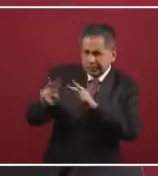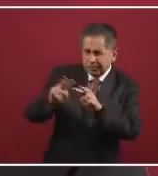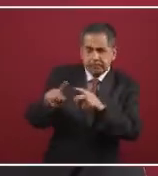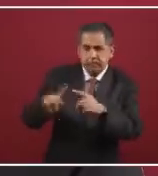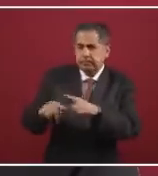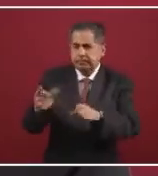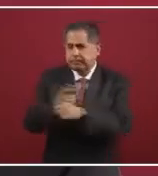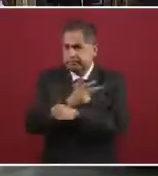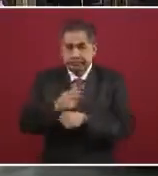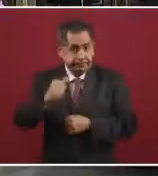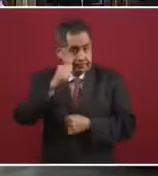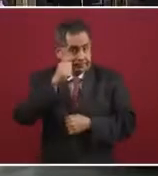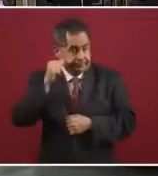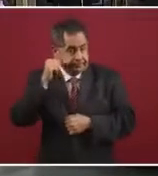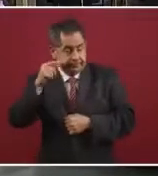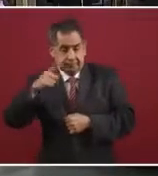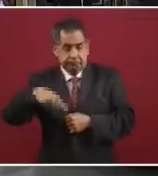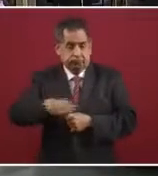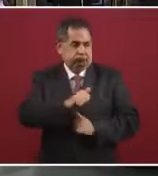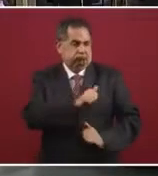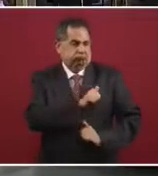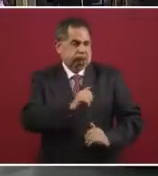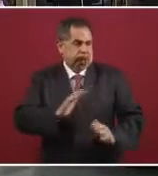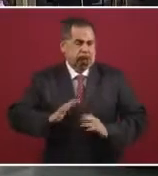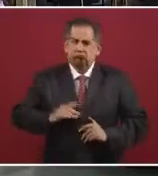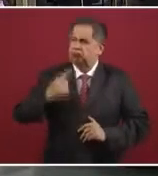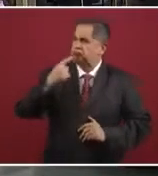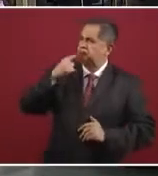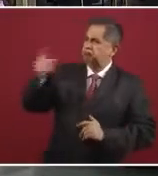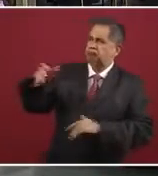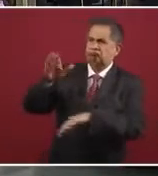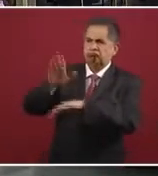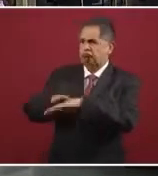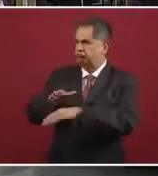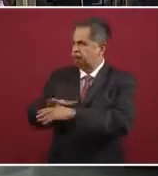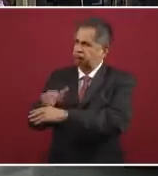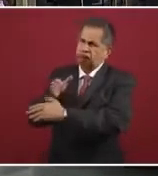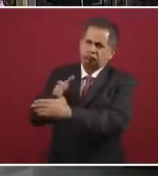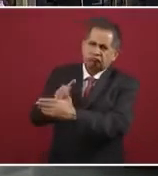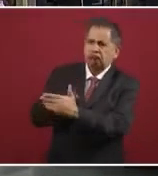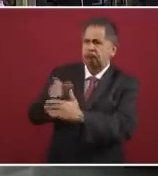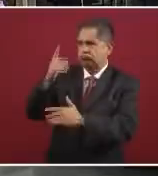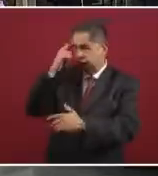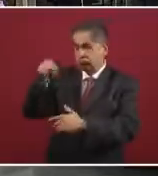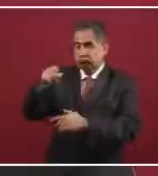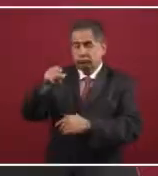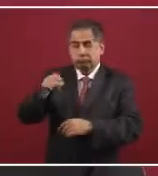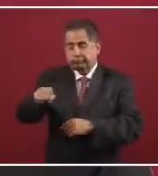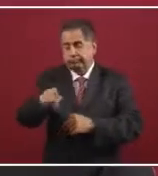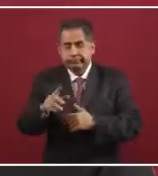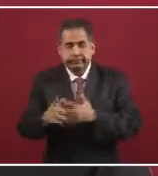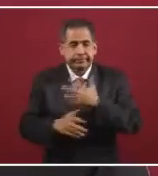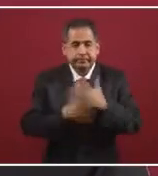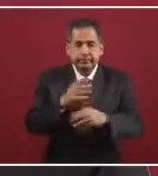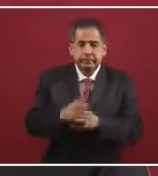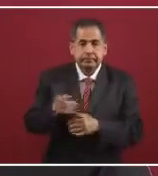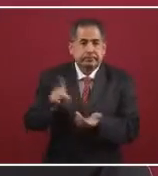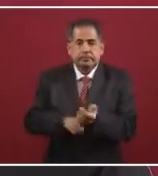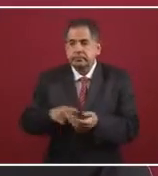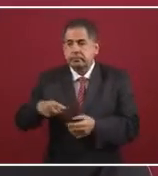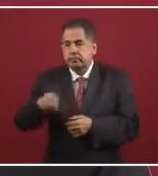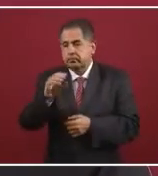que hubo ayer frente al pronunciamiento militar y las operaciones policiales fue el silencio.